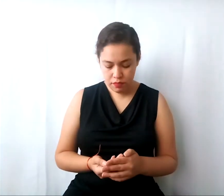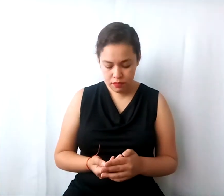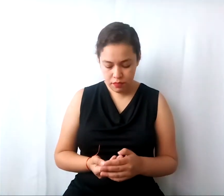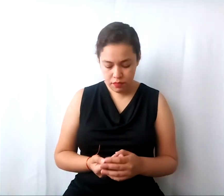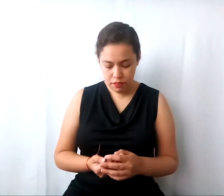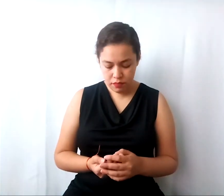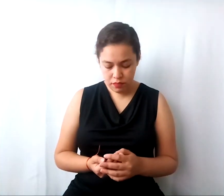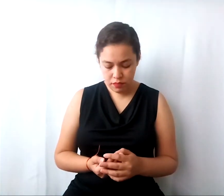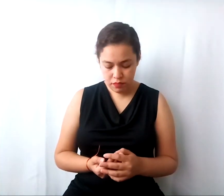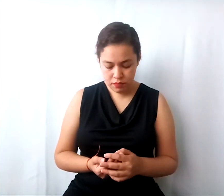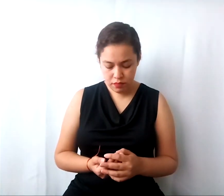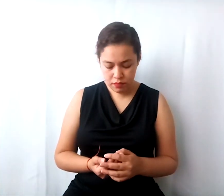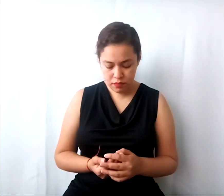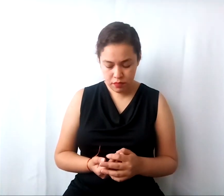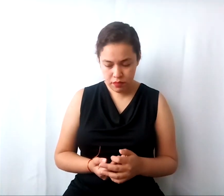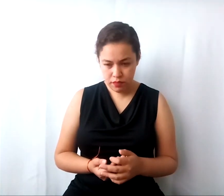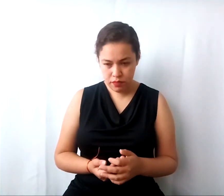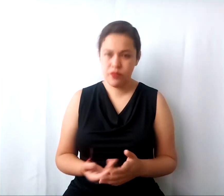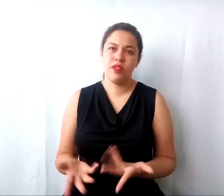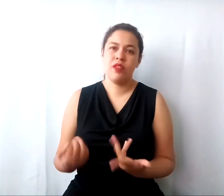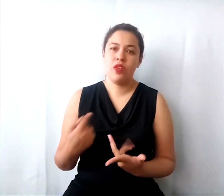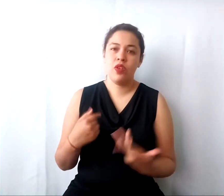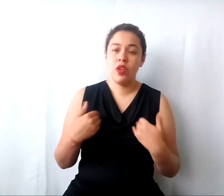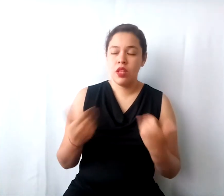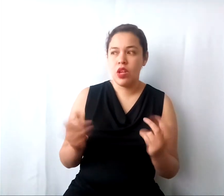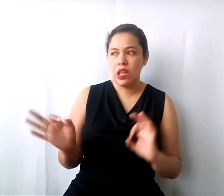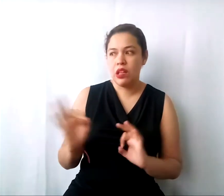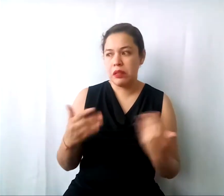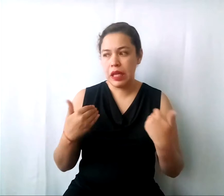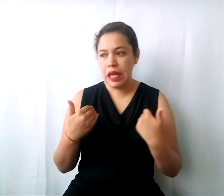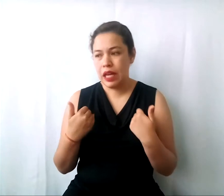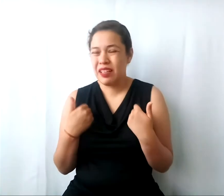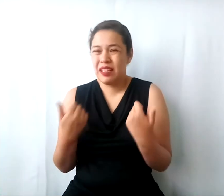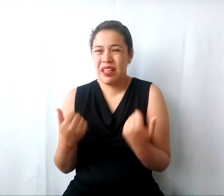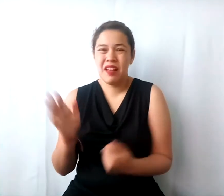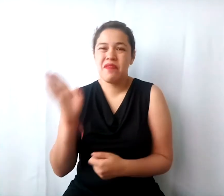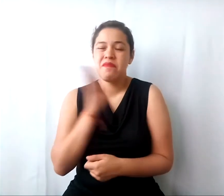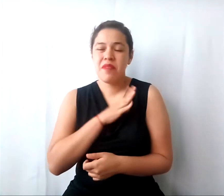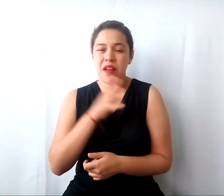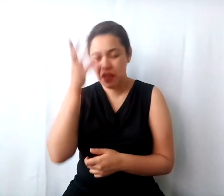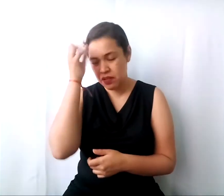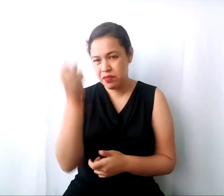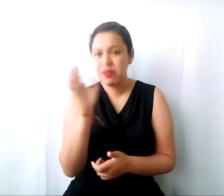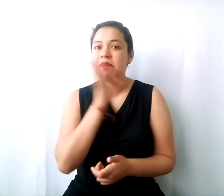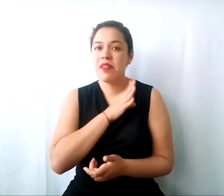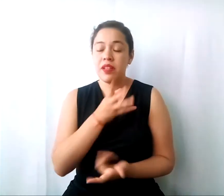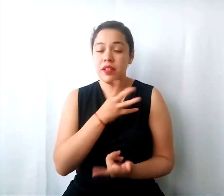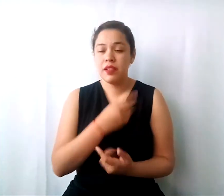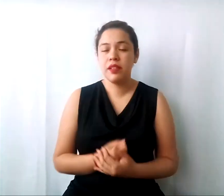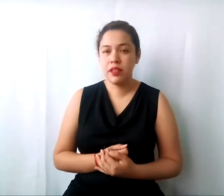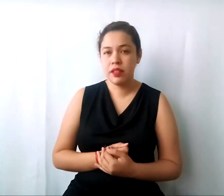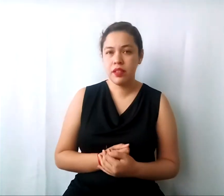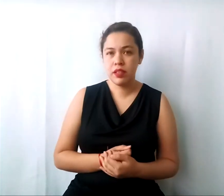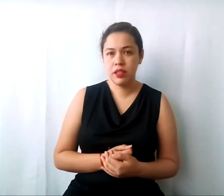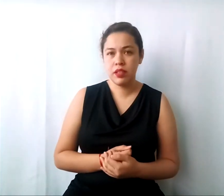Bueno, aquí yo entendería, no sé si malentiendo el significado, como bien decía usted al principio, pero lo que yo